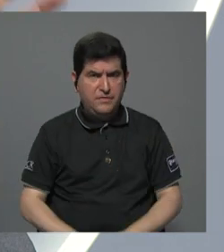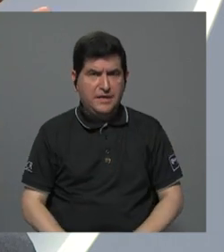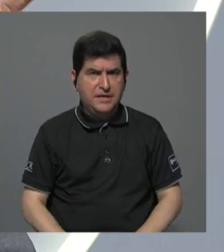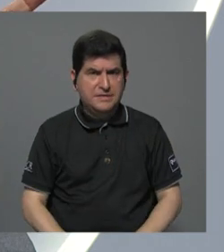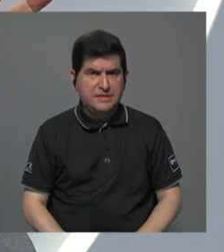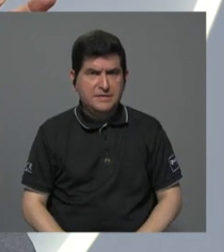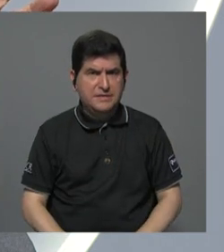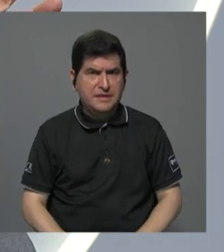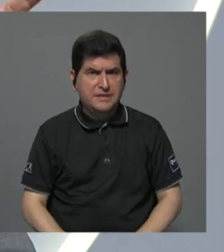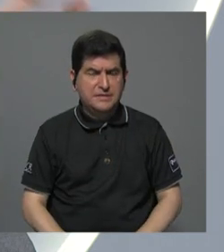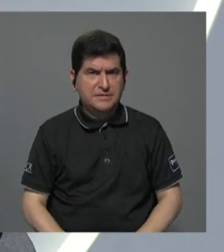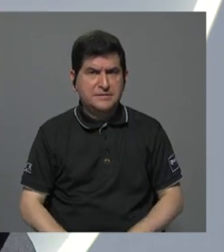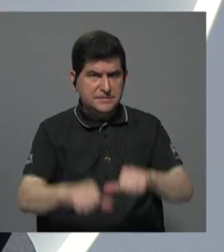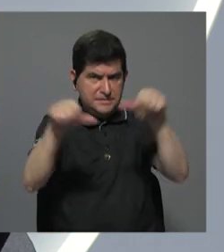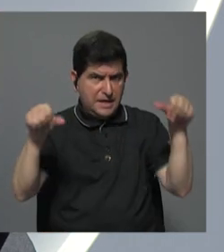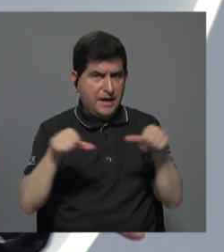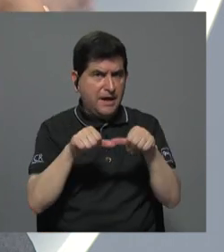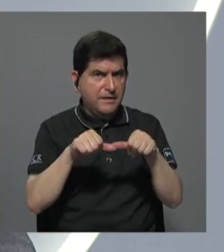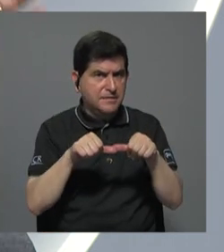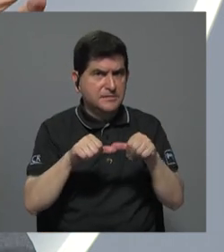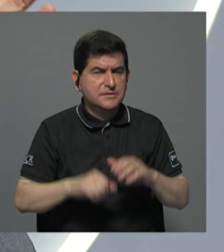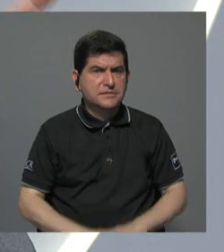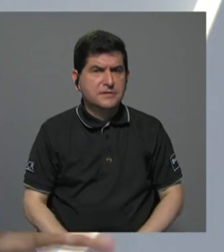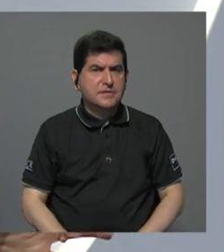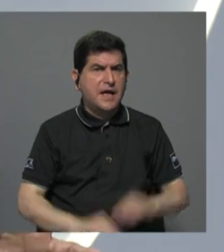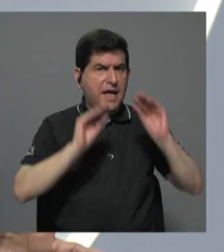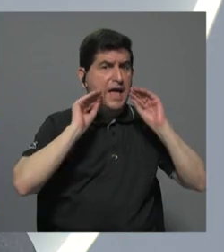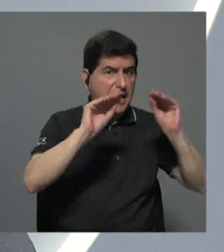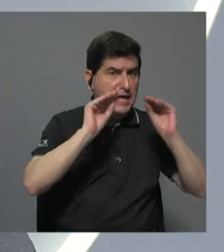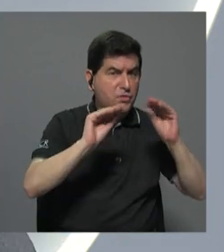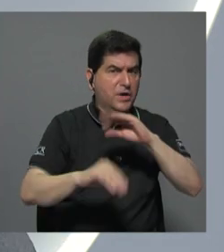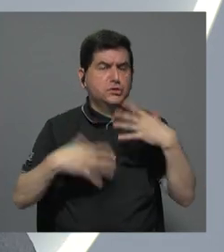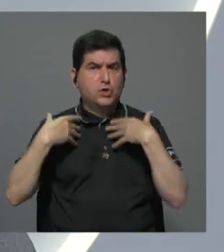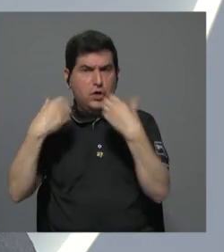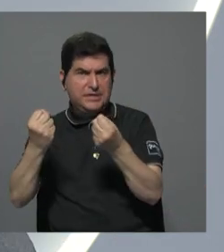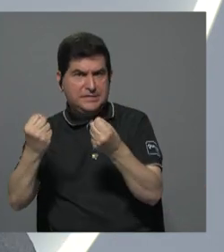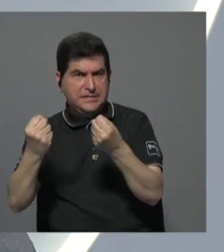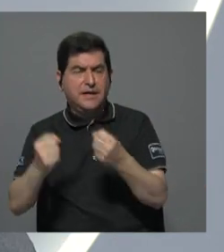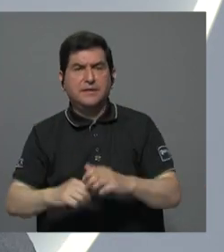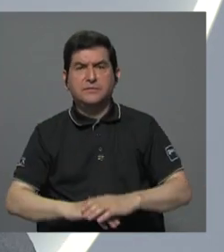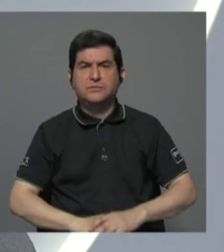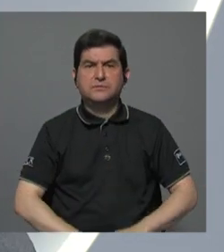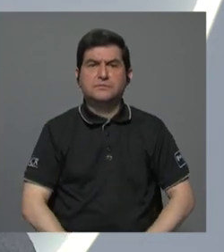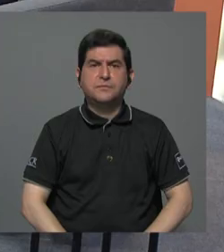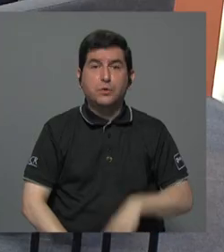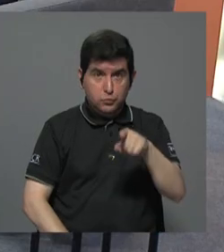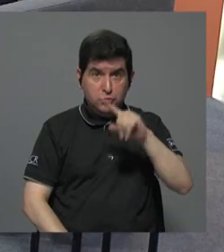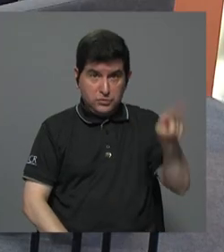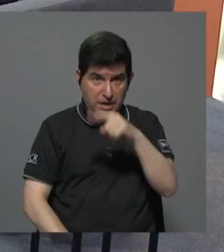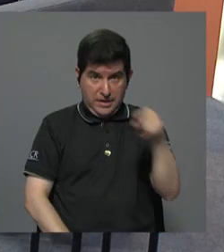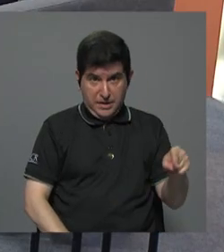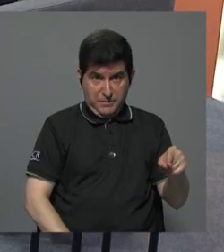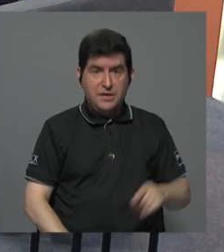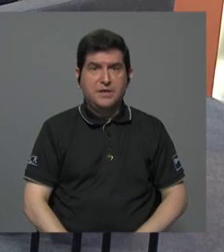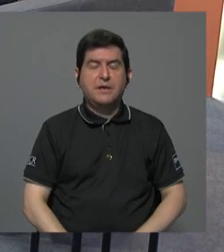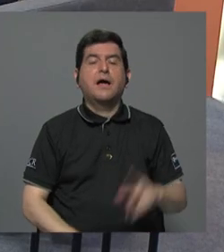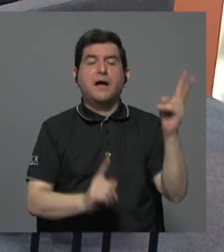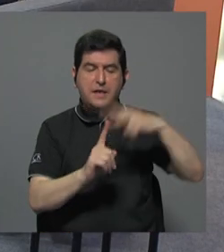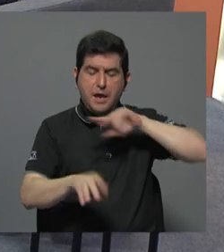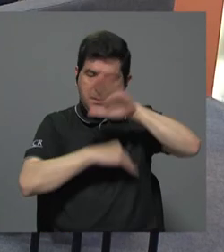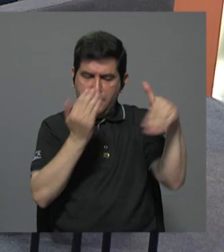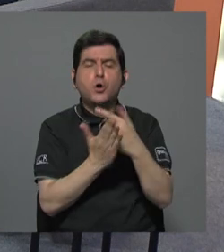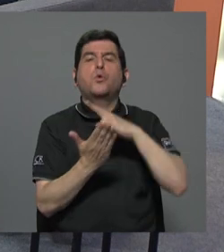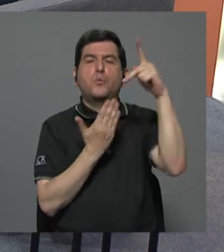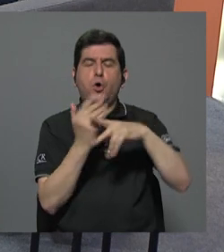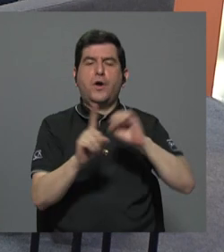dos sectores que son educación y salud y en la ejecución de todos